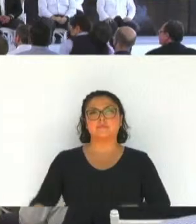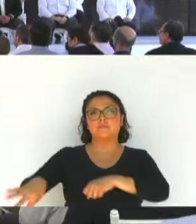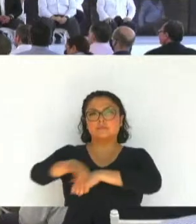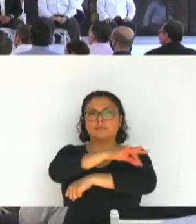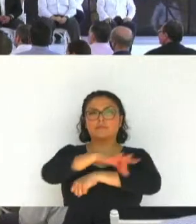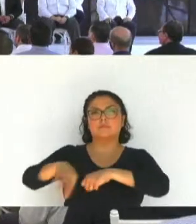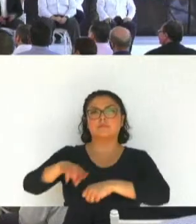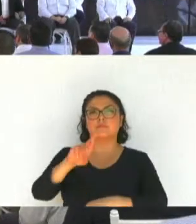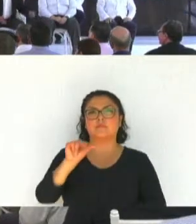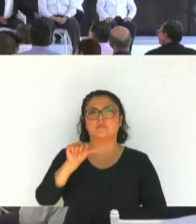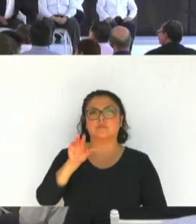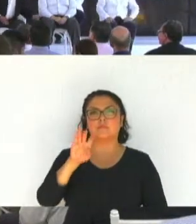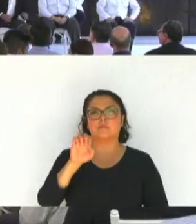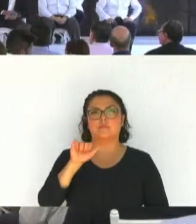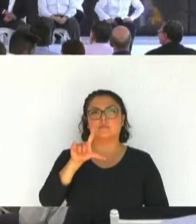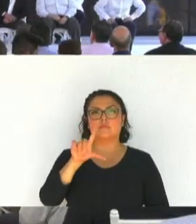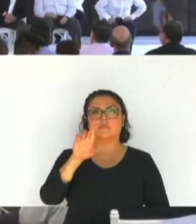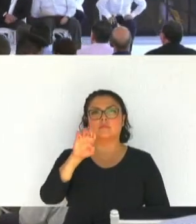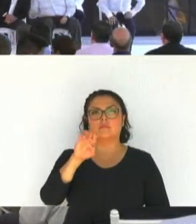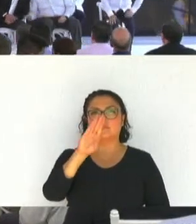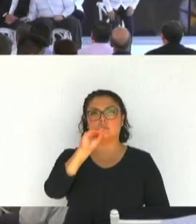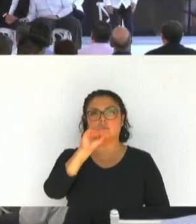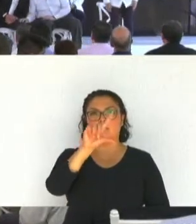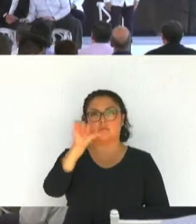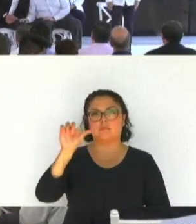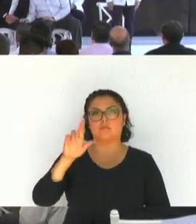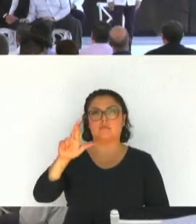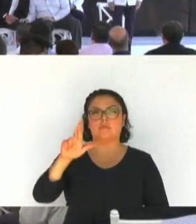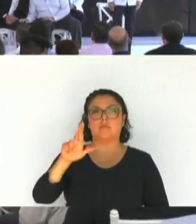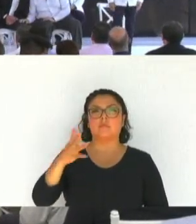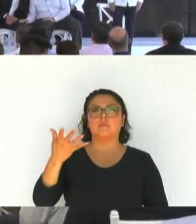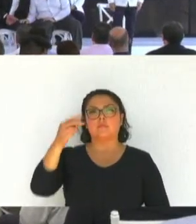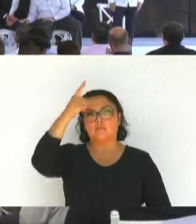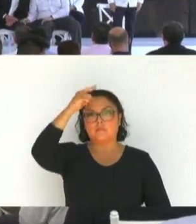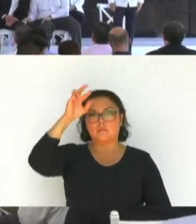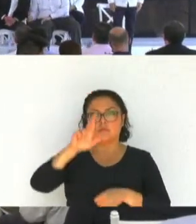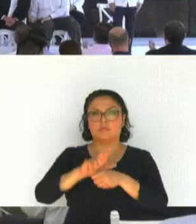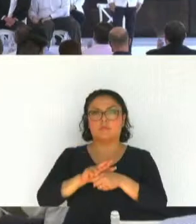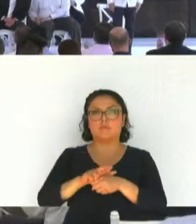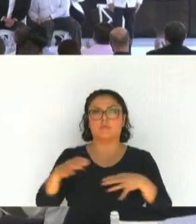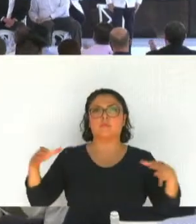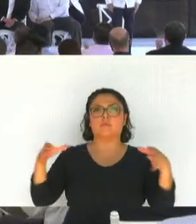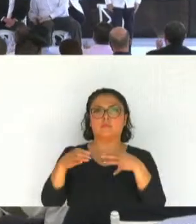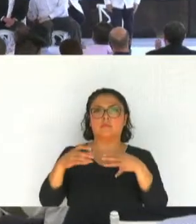Ingeniero Rafael Rebollar González, Director General de Grupo Peñoles.